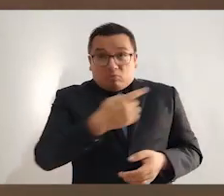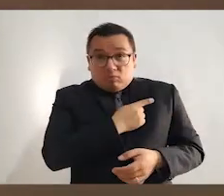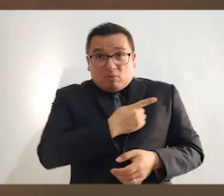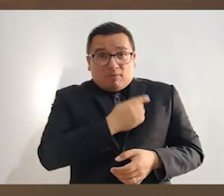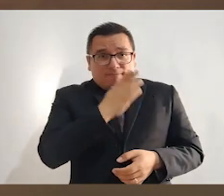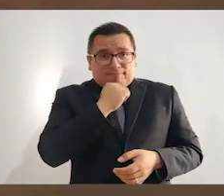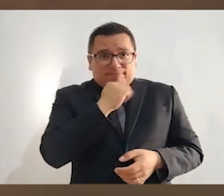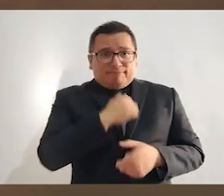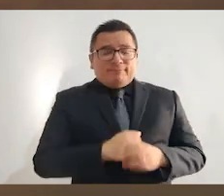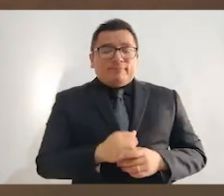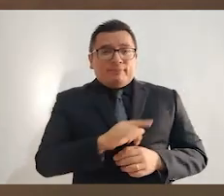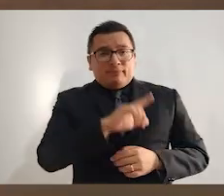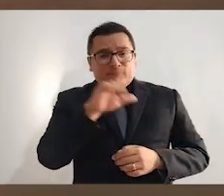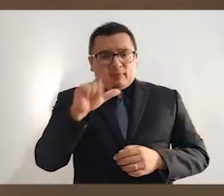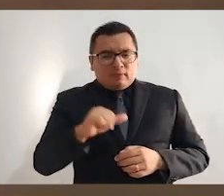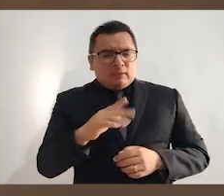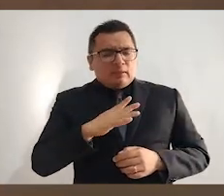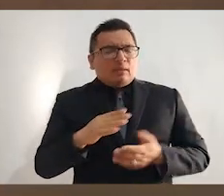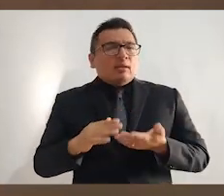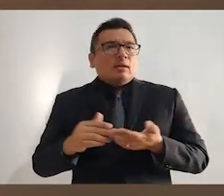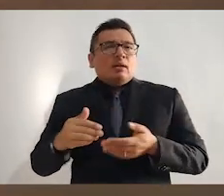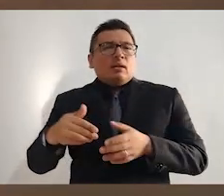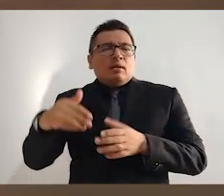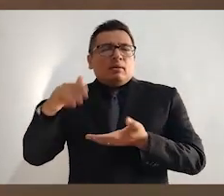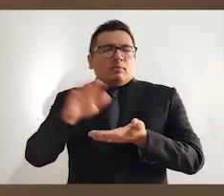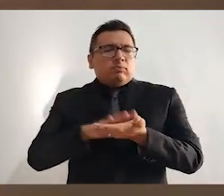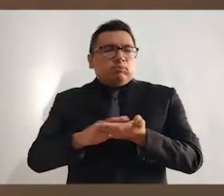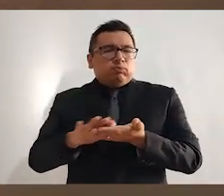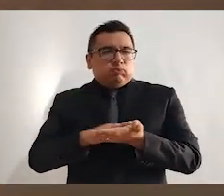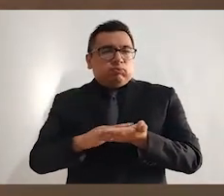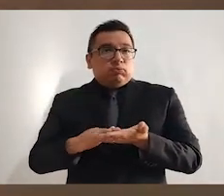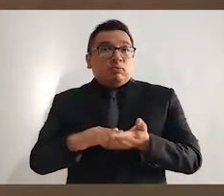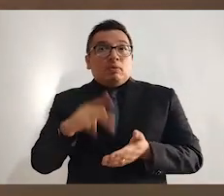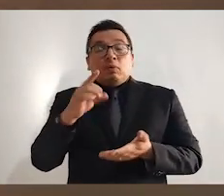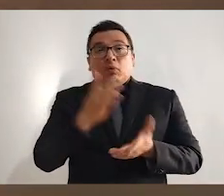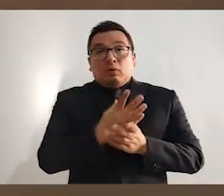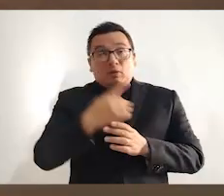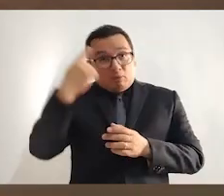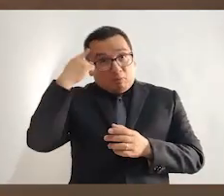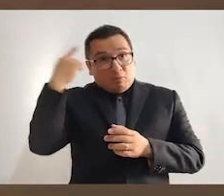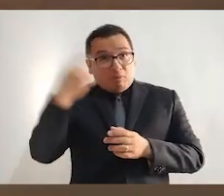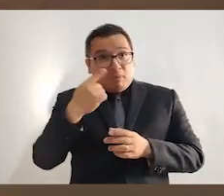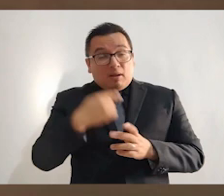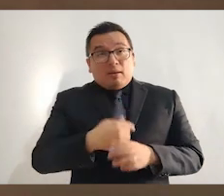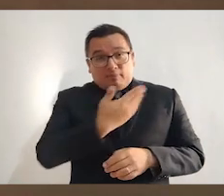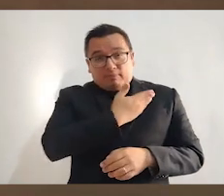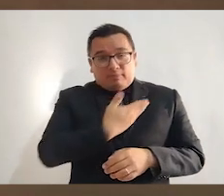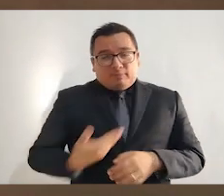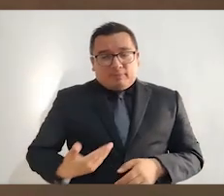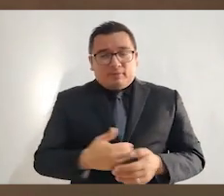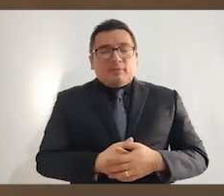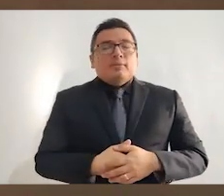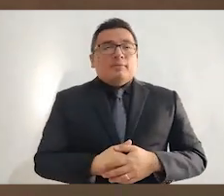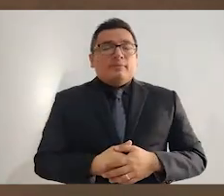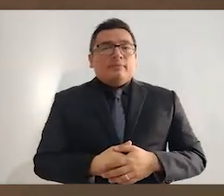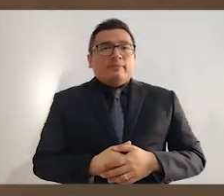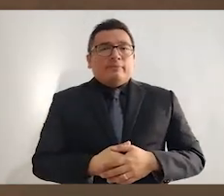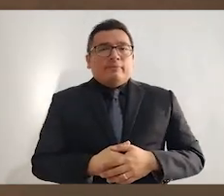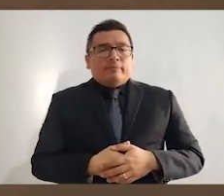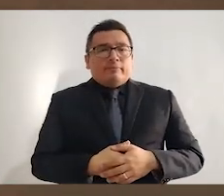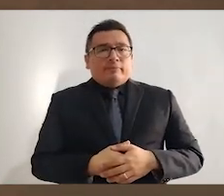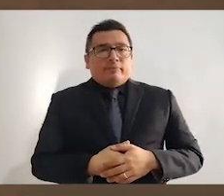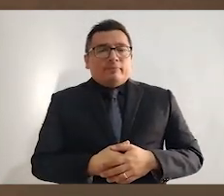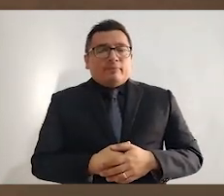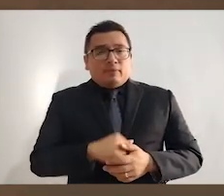sola. Después empezó a ver las plantillas en braille, pero solamente a nivel federal, cuando había elecciones para la